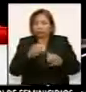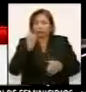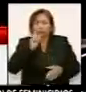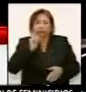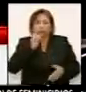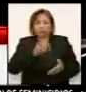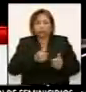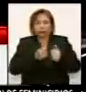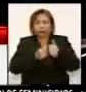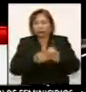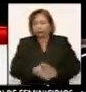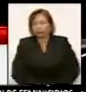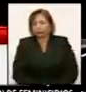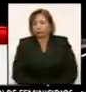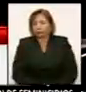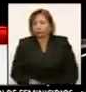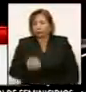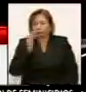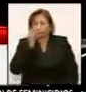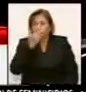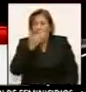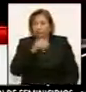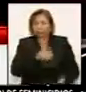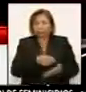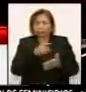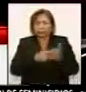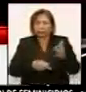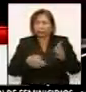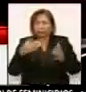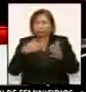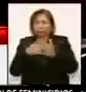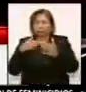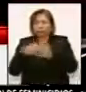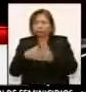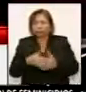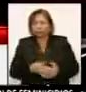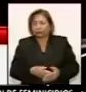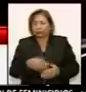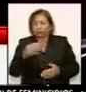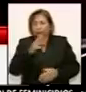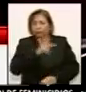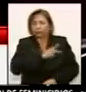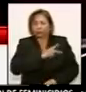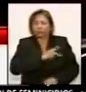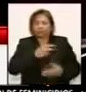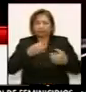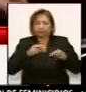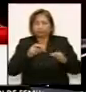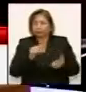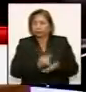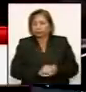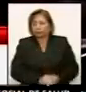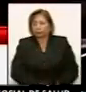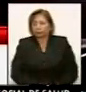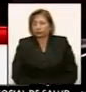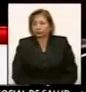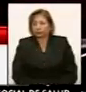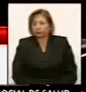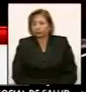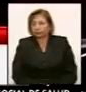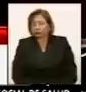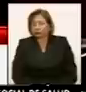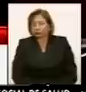seguir mintiendo. Parece que estamos volviendo a las peores épocas del obstruccionismo fujimorista. Fuerza Popular se niega a autorizar pues, el viaje del presidente a Chile, ¿no es